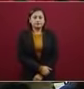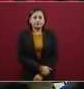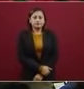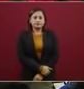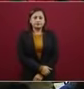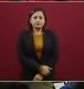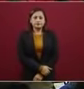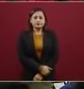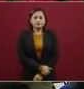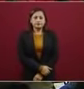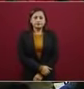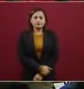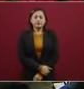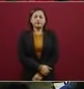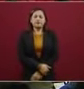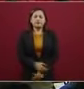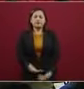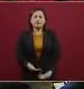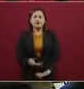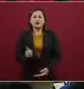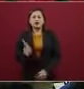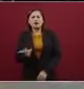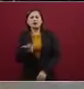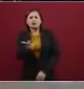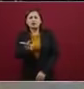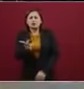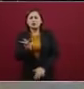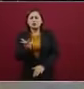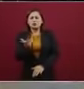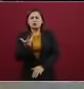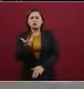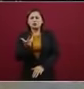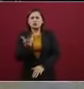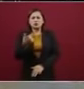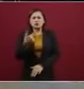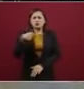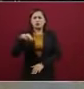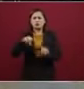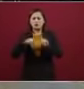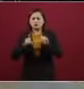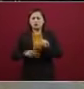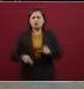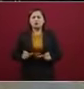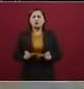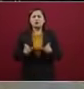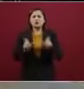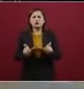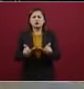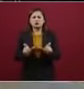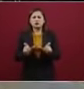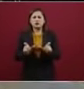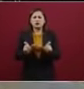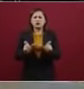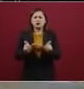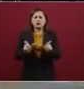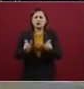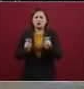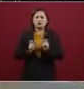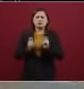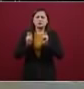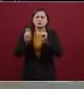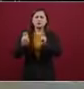Y sobre esto que también la Guardia Nacional tendría atribuciones para combatir pues delitos de fuero